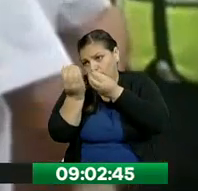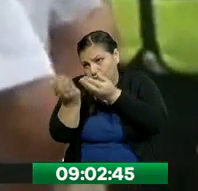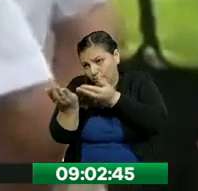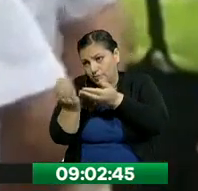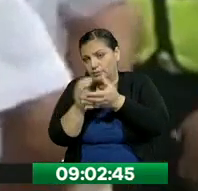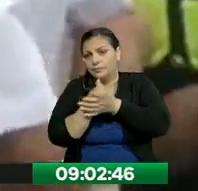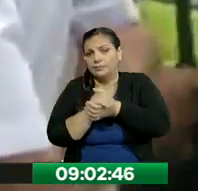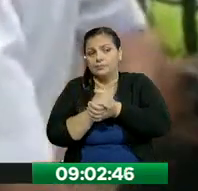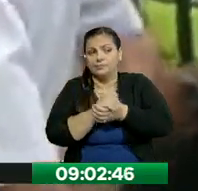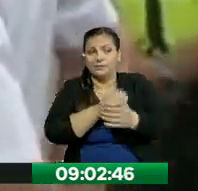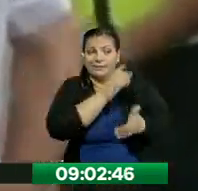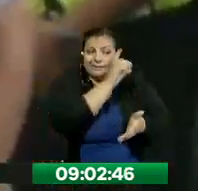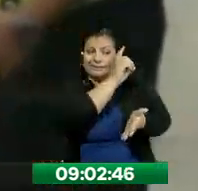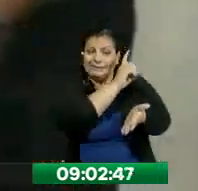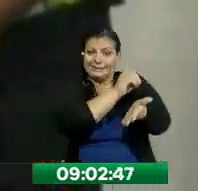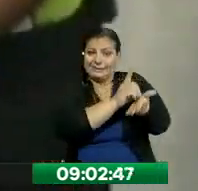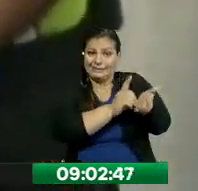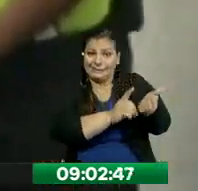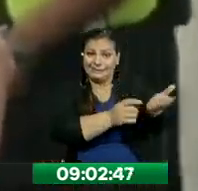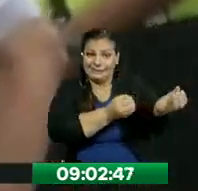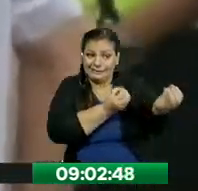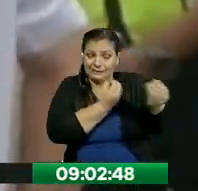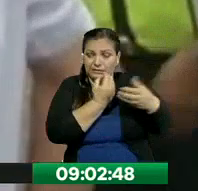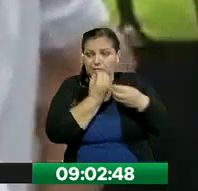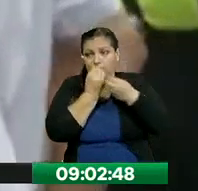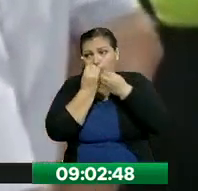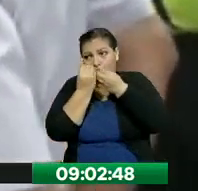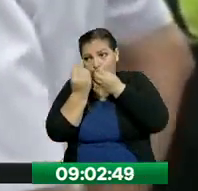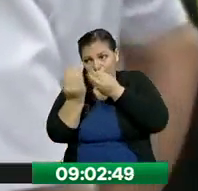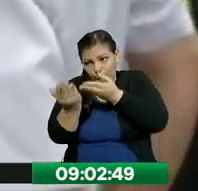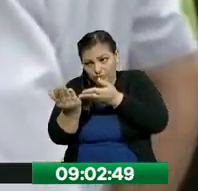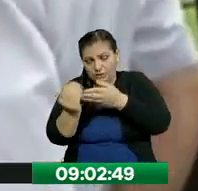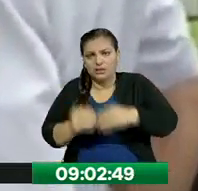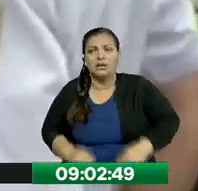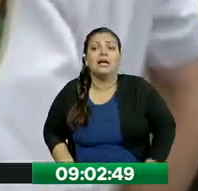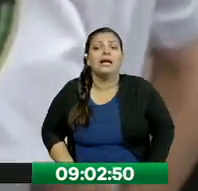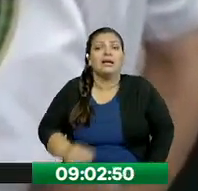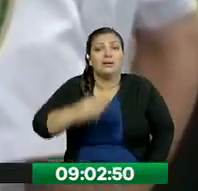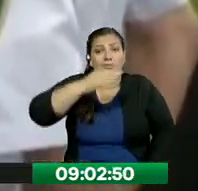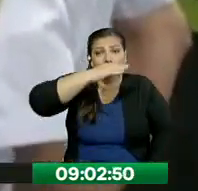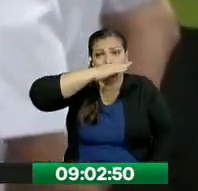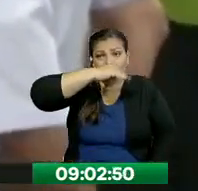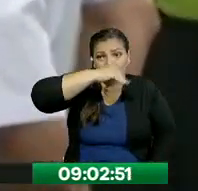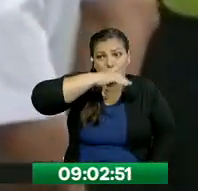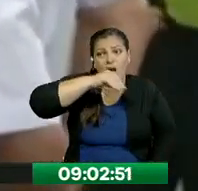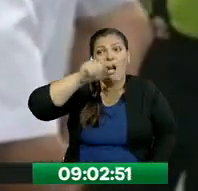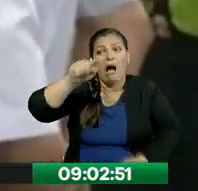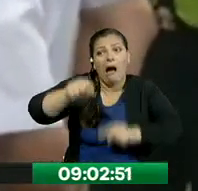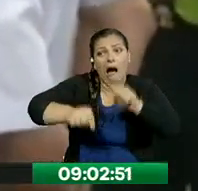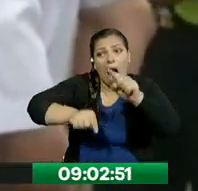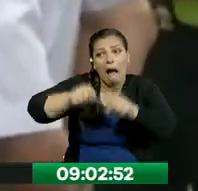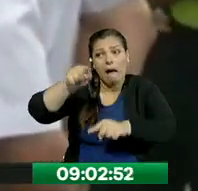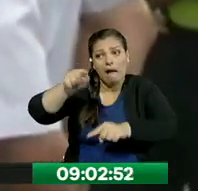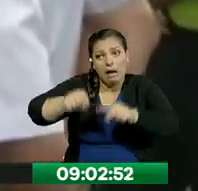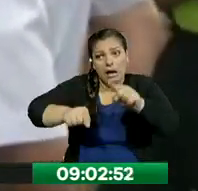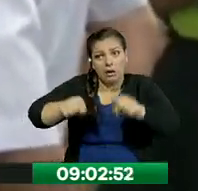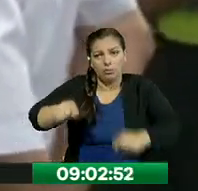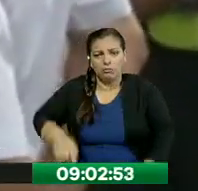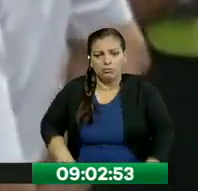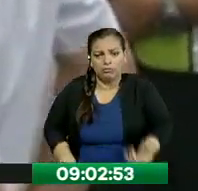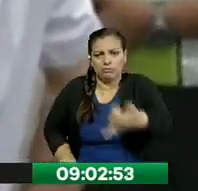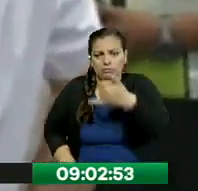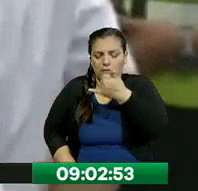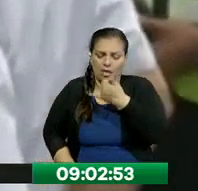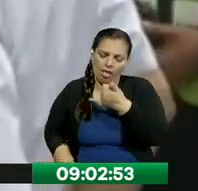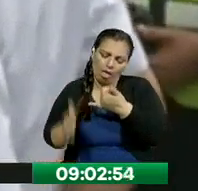denuncias de que los agentes que sí pasan en el lugar trabajando en ocasiones suelen estar con el teléfono en la mano o a su vez buscando sombra. No está mal que